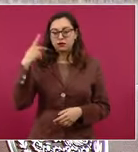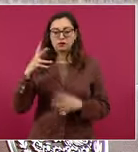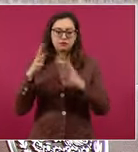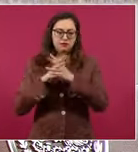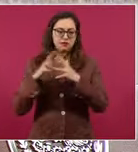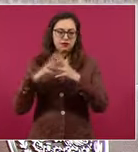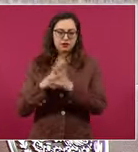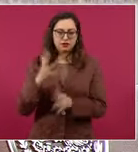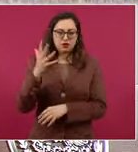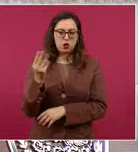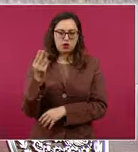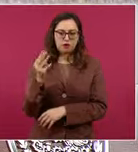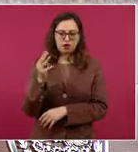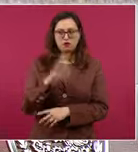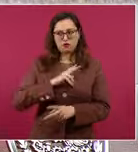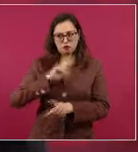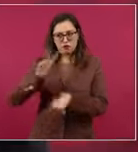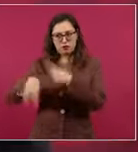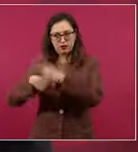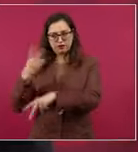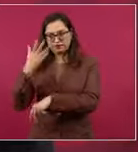el 5 de mayo.